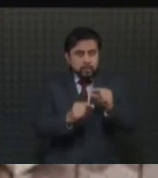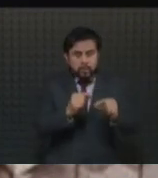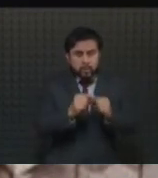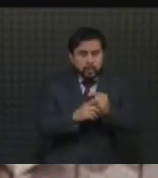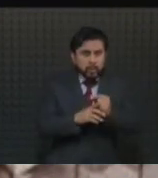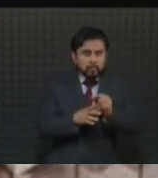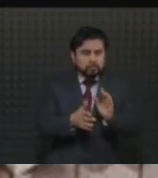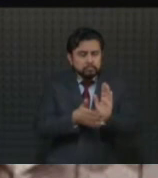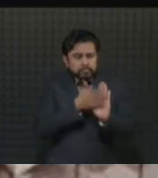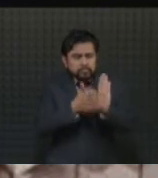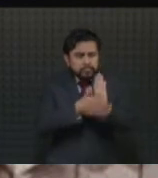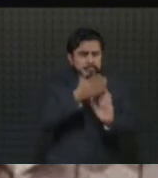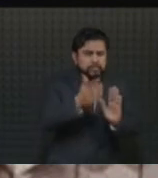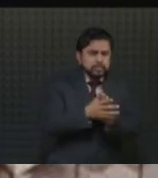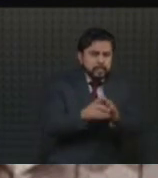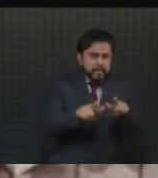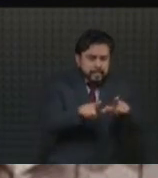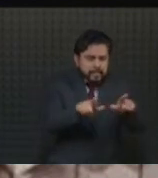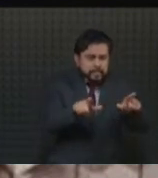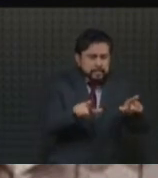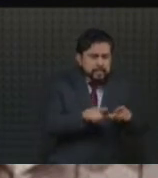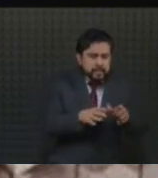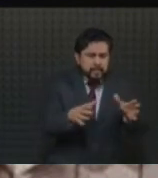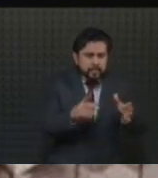espacio para la recreación, para la contemplación.